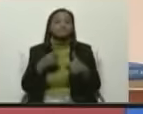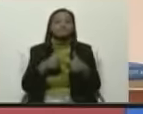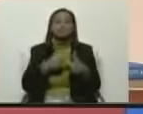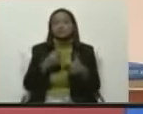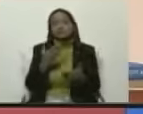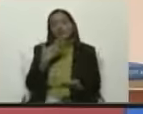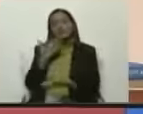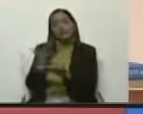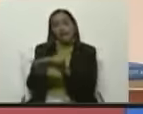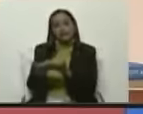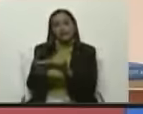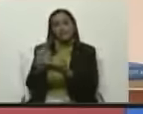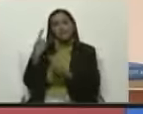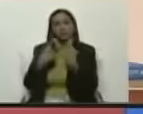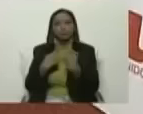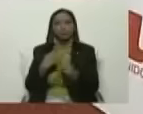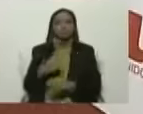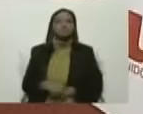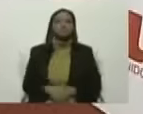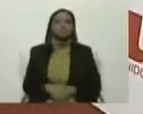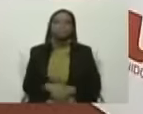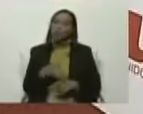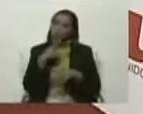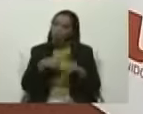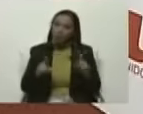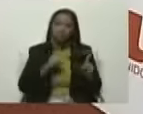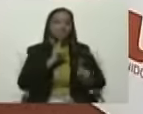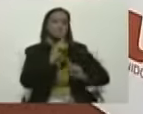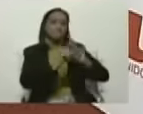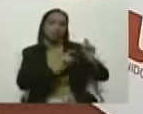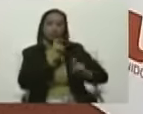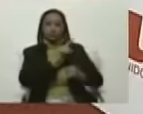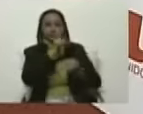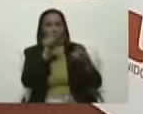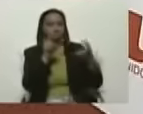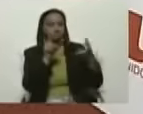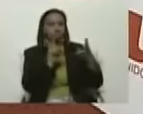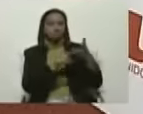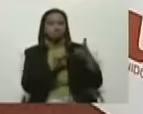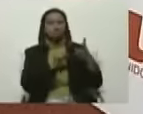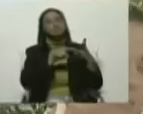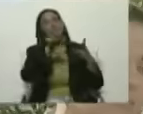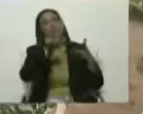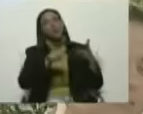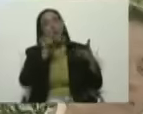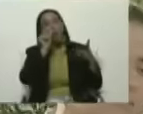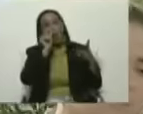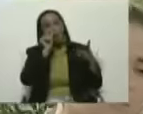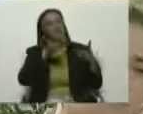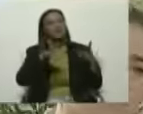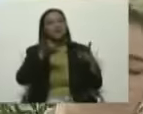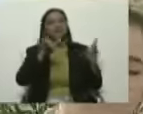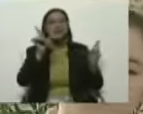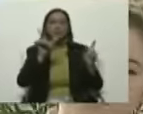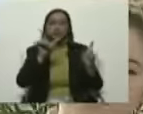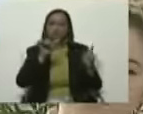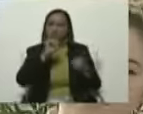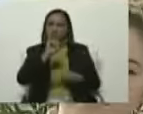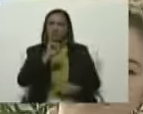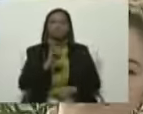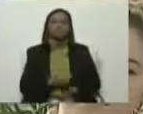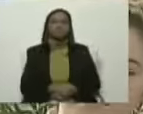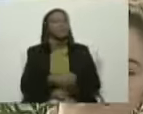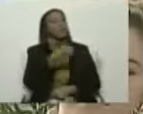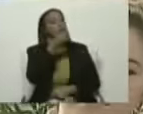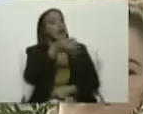Gracias, Fabiana. La tercera y última pregunta la realiza Héctor Hernández por Canal I. Sí, muy buenas tardes a